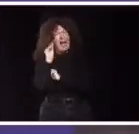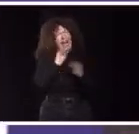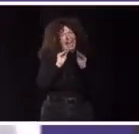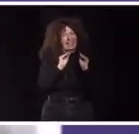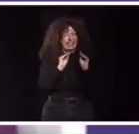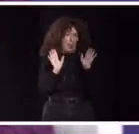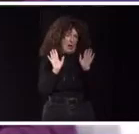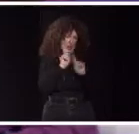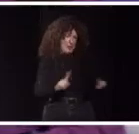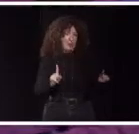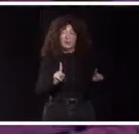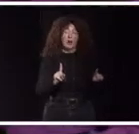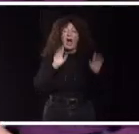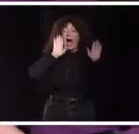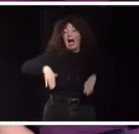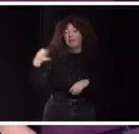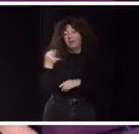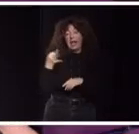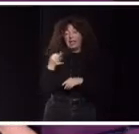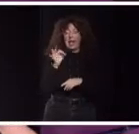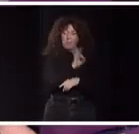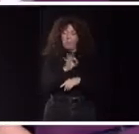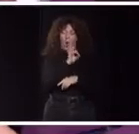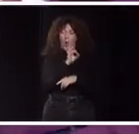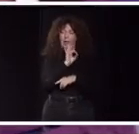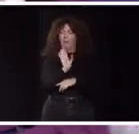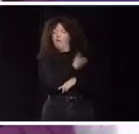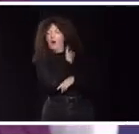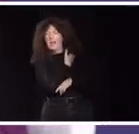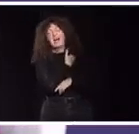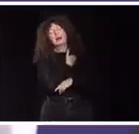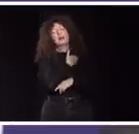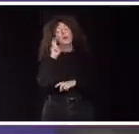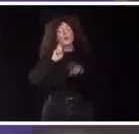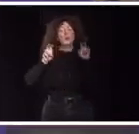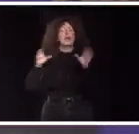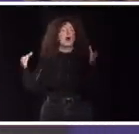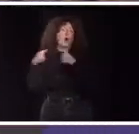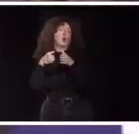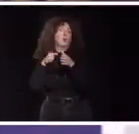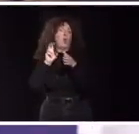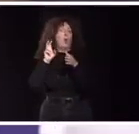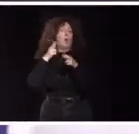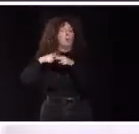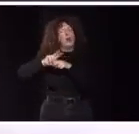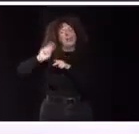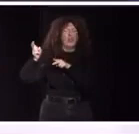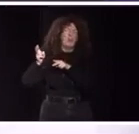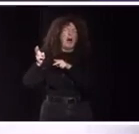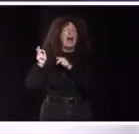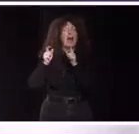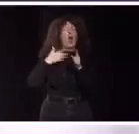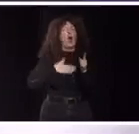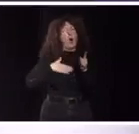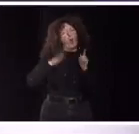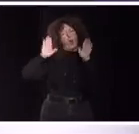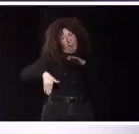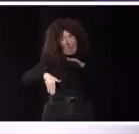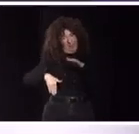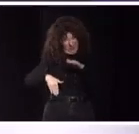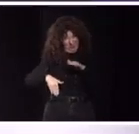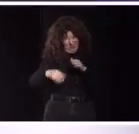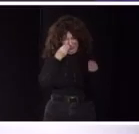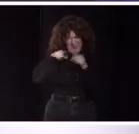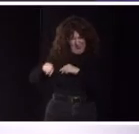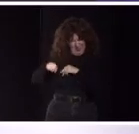es intentar sustituir a Podemos por otro partido que no incomode a los que mandan sin presentarse a las elecciones